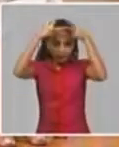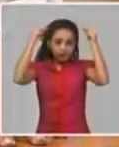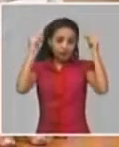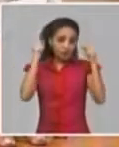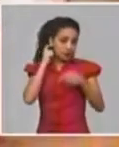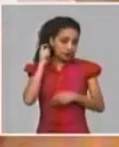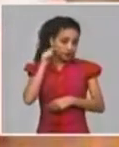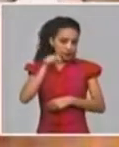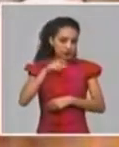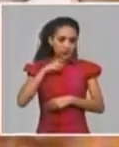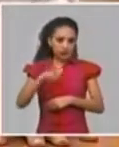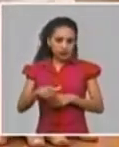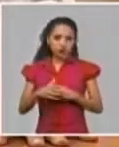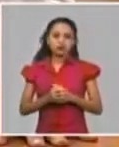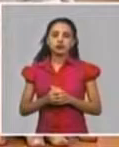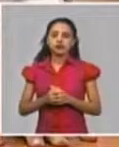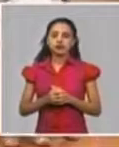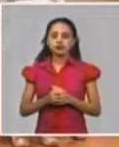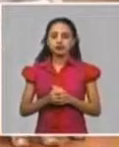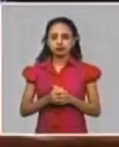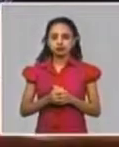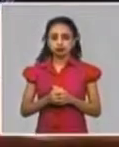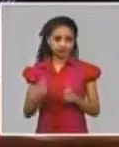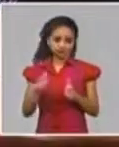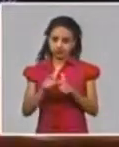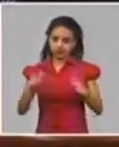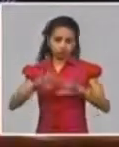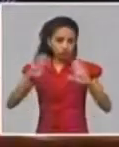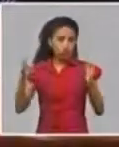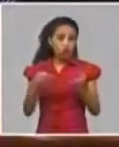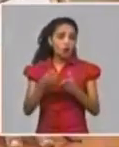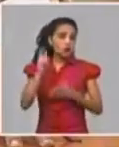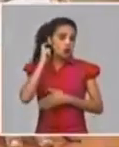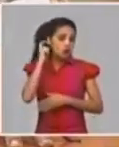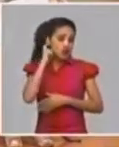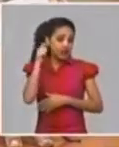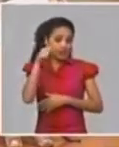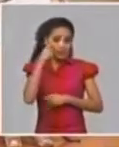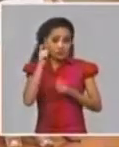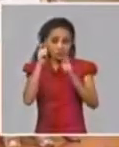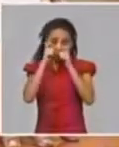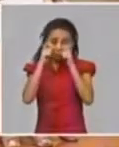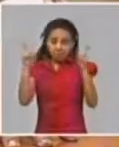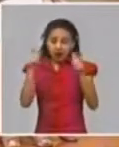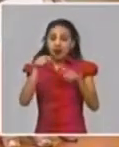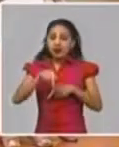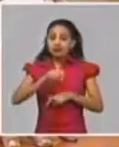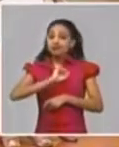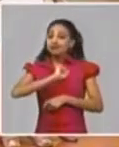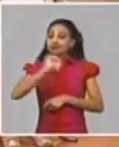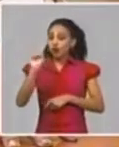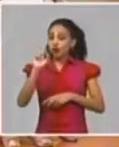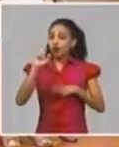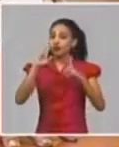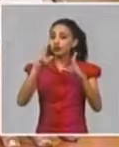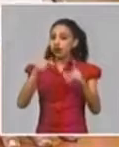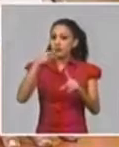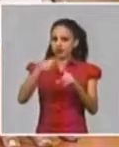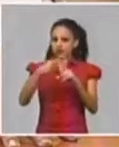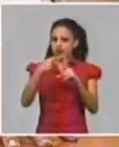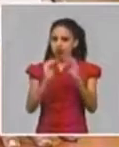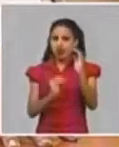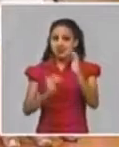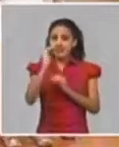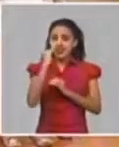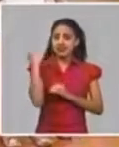todas son enfermeras, mujeres todas. Mujeres todas. Ha sido un impacto tremendo lo que han logrado ahí. A nivel internacional salió incluso la noticia. Fue